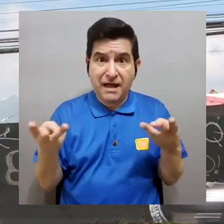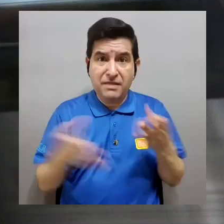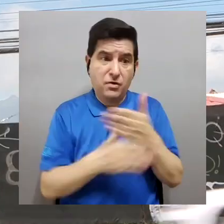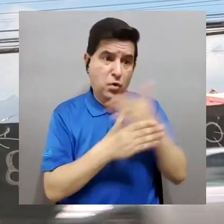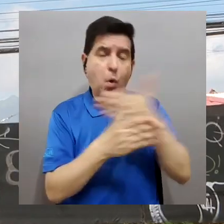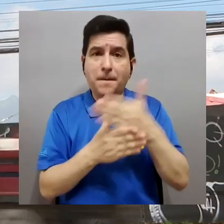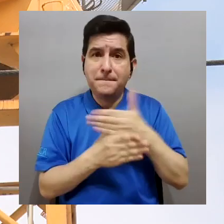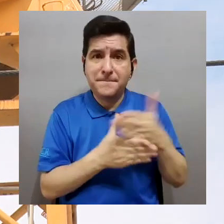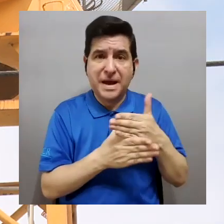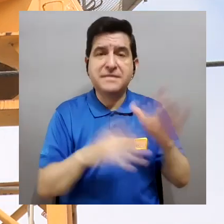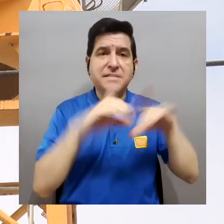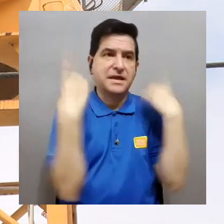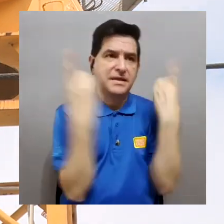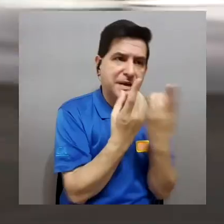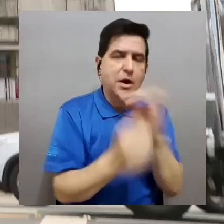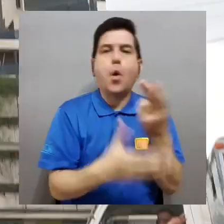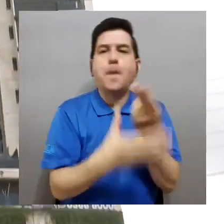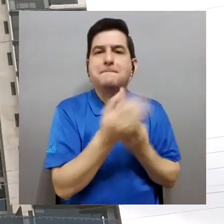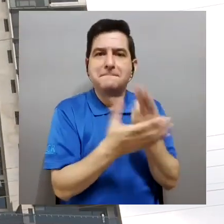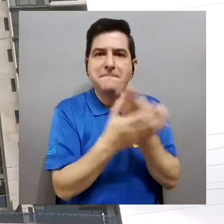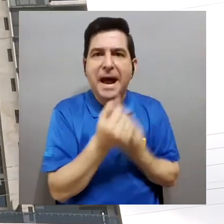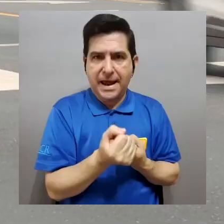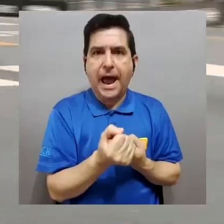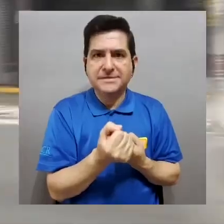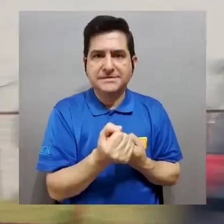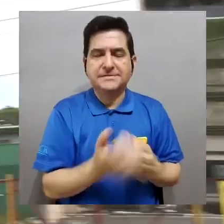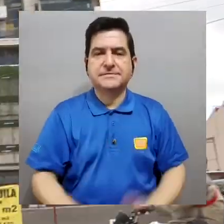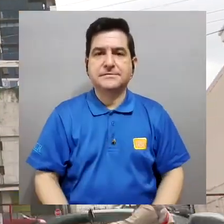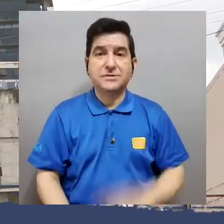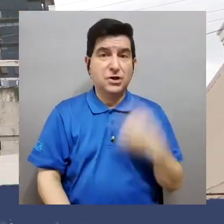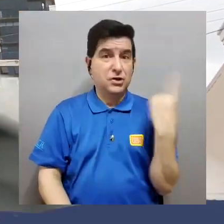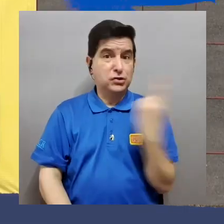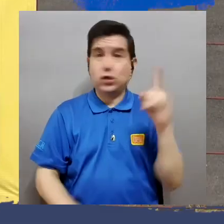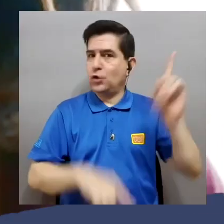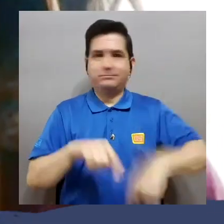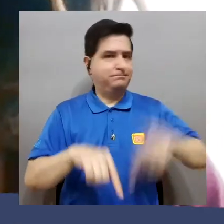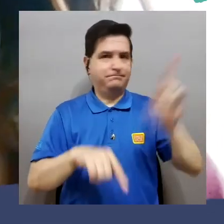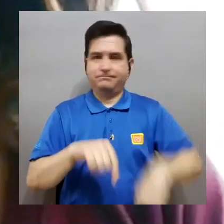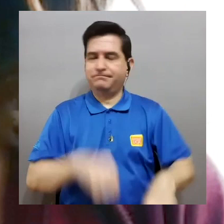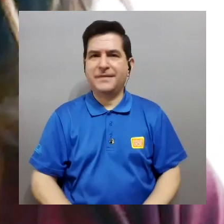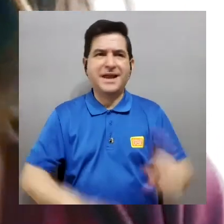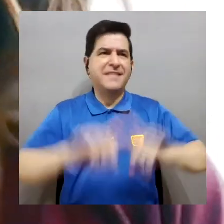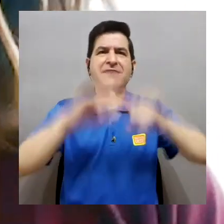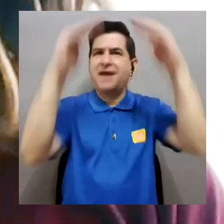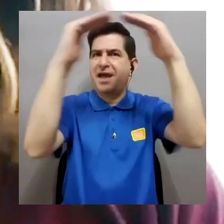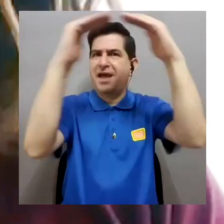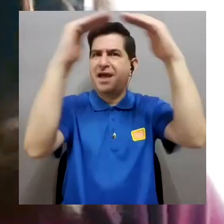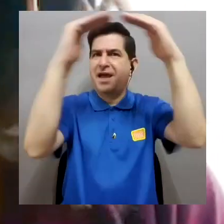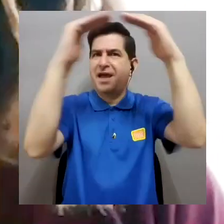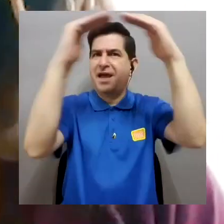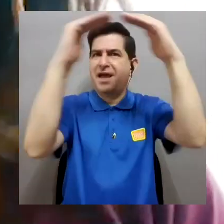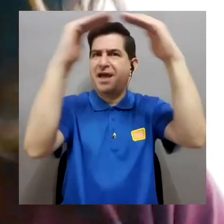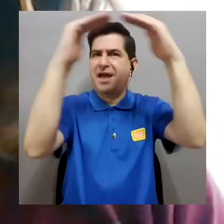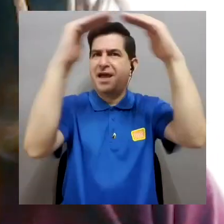para compartir apartamento o para parejas, definitivamente. Solo no se puede. Obviamente hay diferentes niveles de